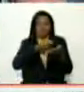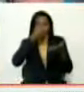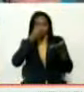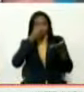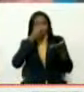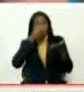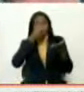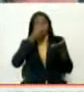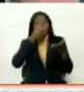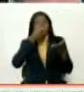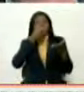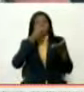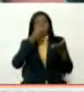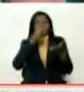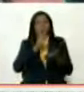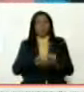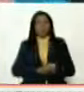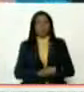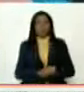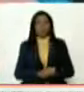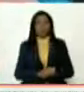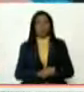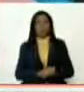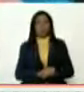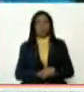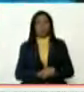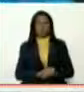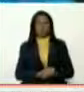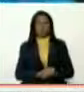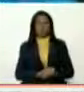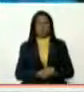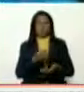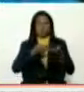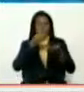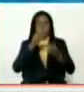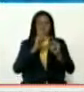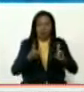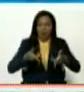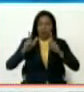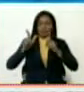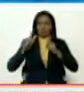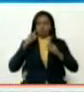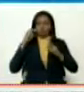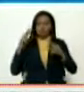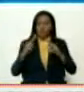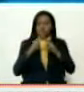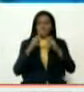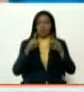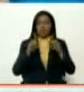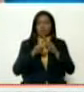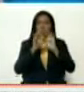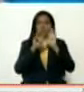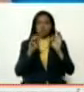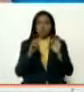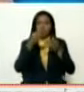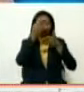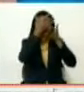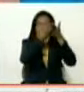escanear el código QR, ya lo escaneó allí, le va a aparecer este